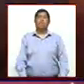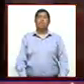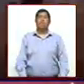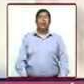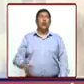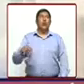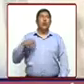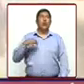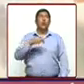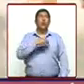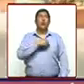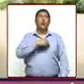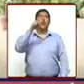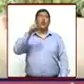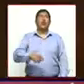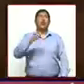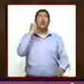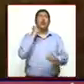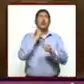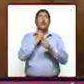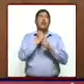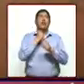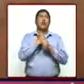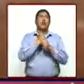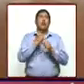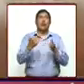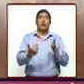Deberíamos trabajar en una ley.